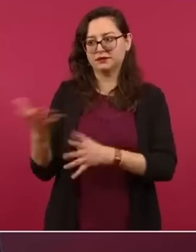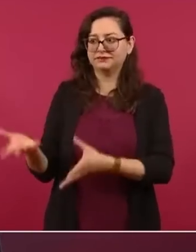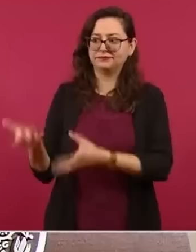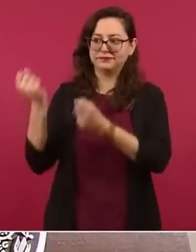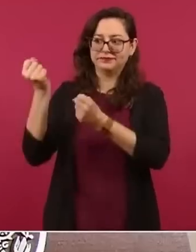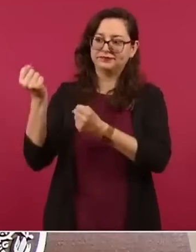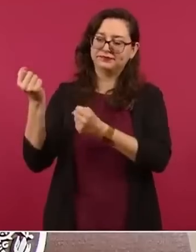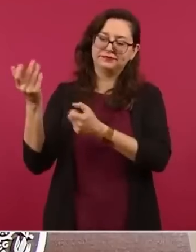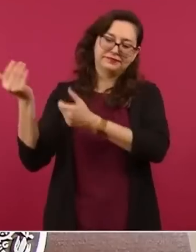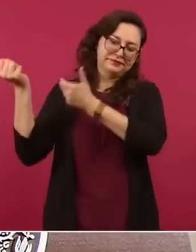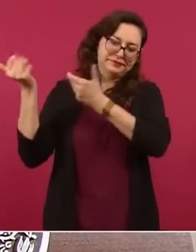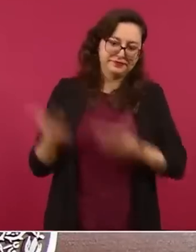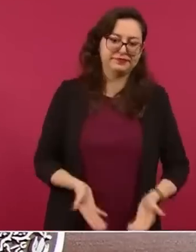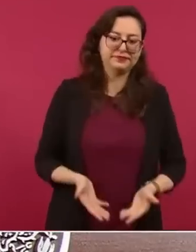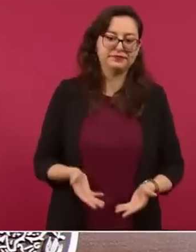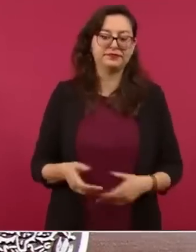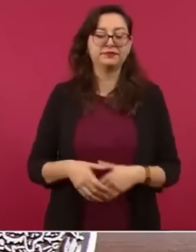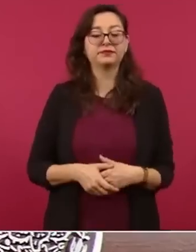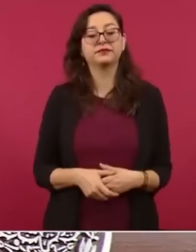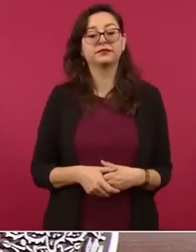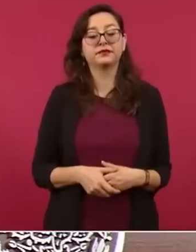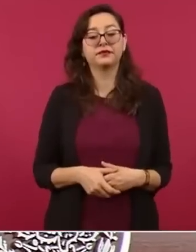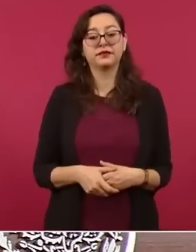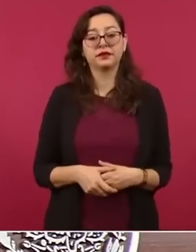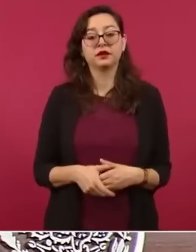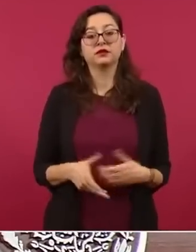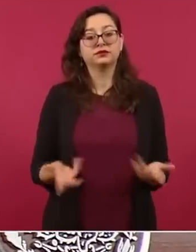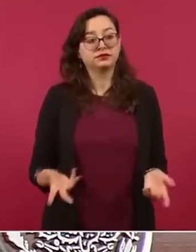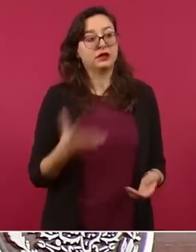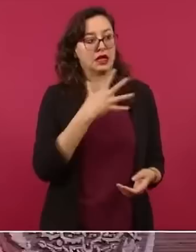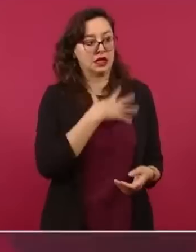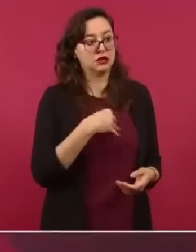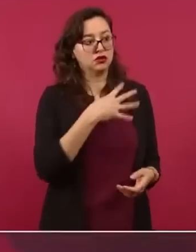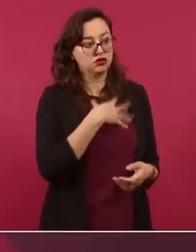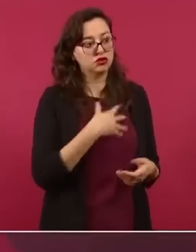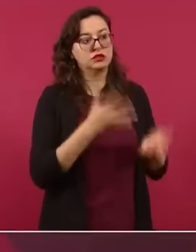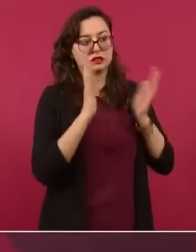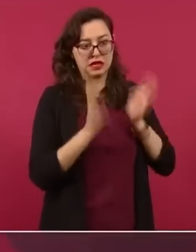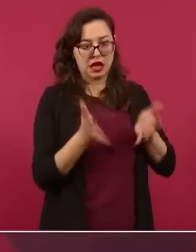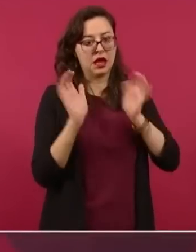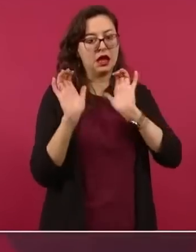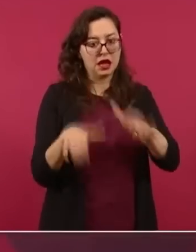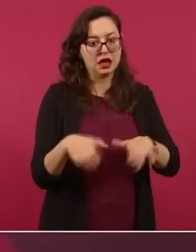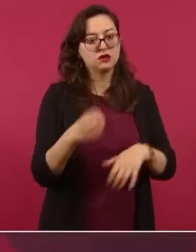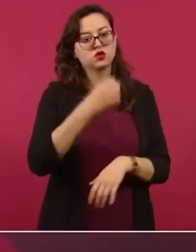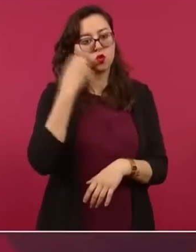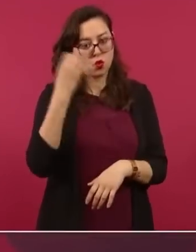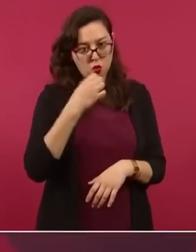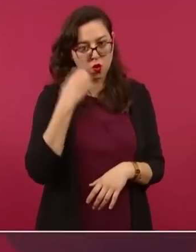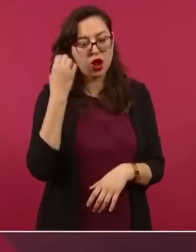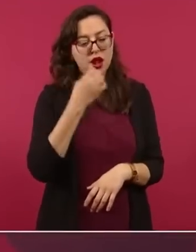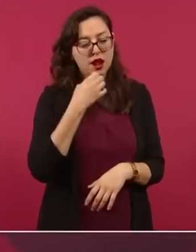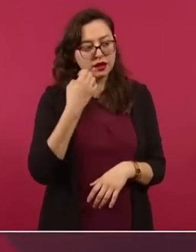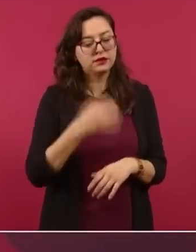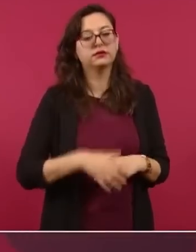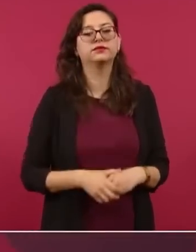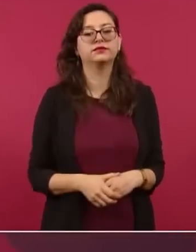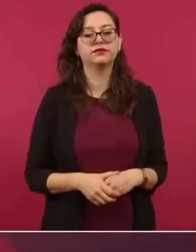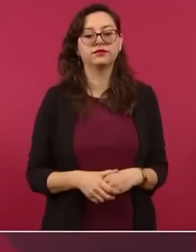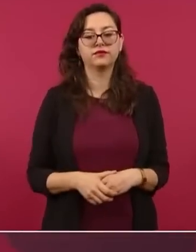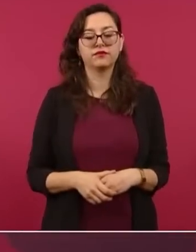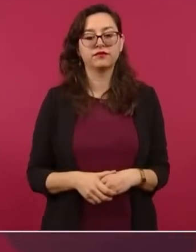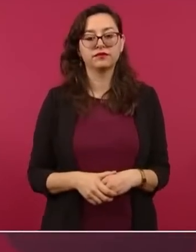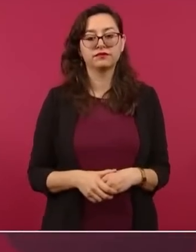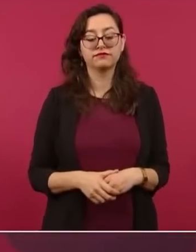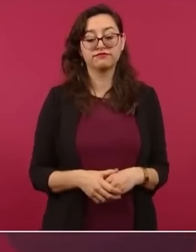a platicarme de sus hijos, que ya están estudiando, su hija de